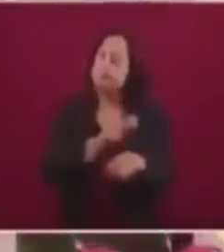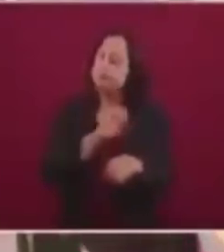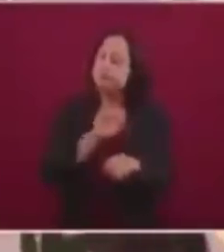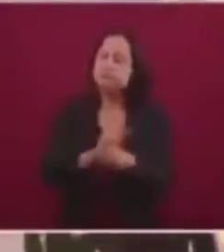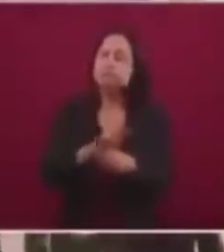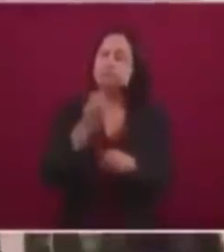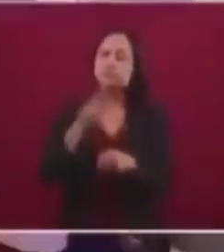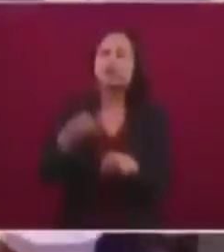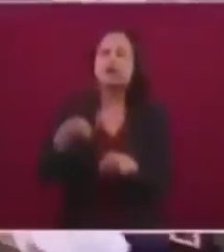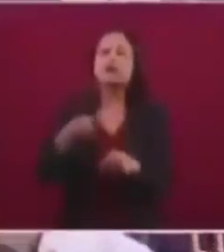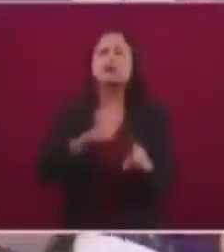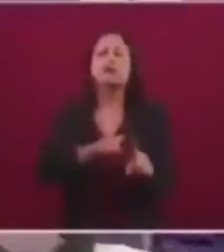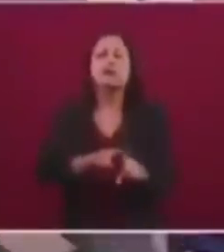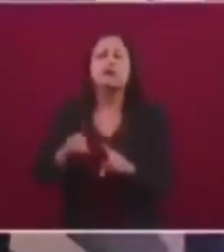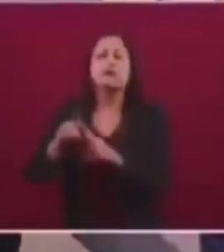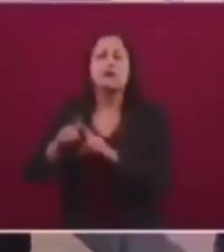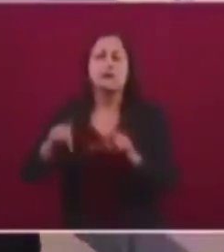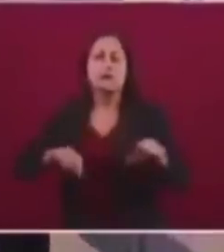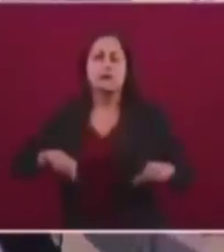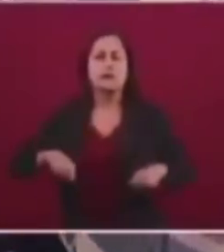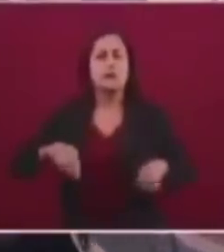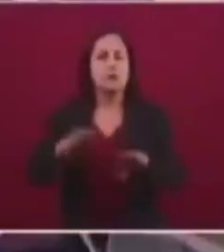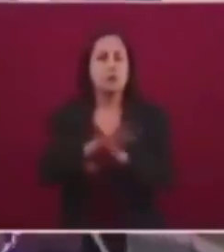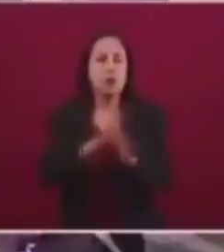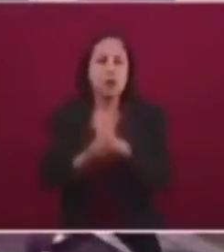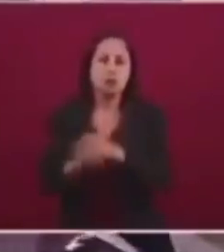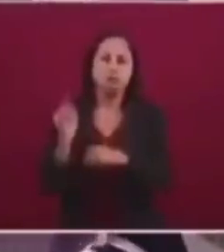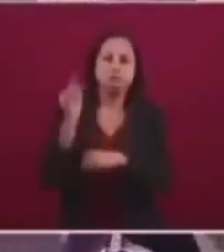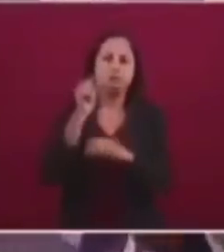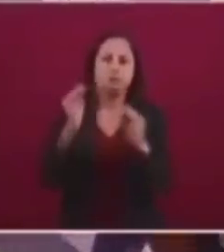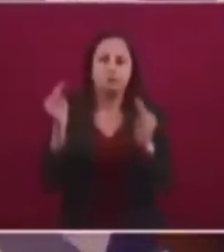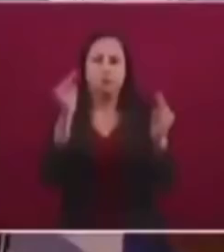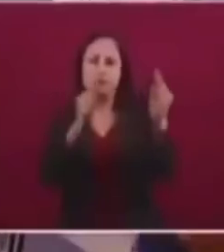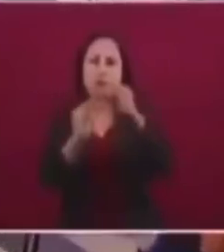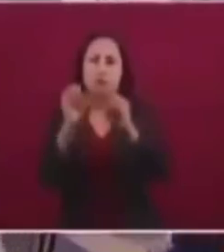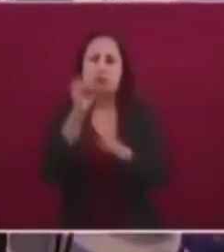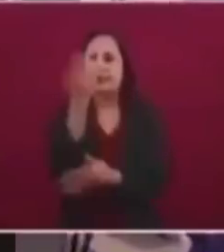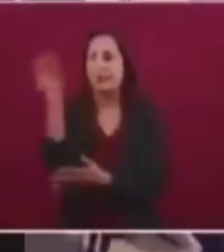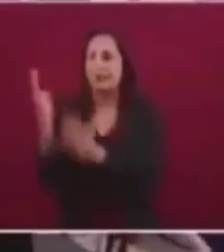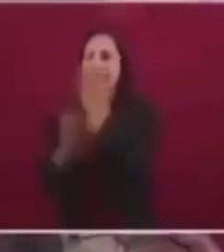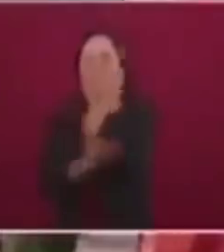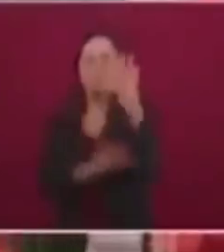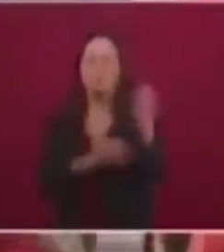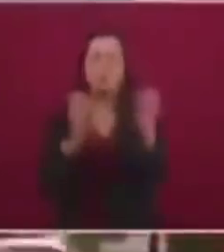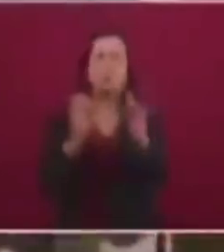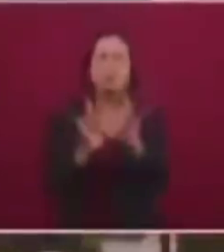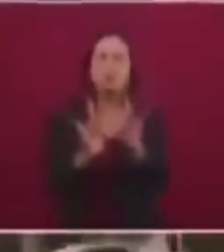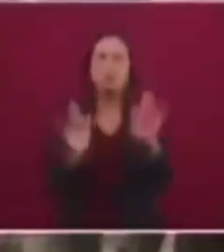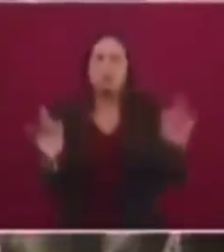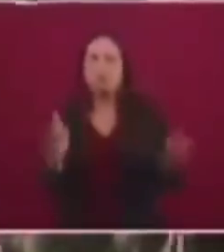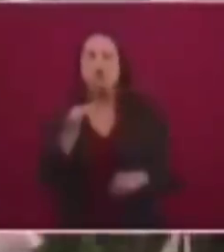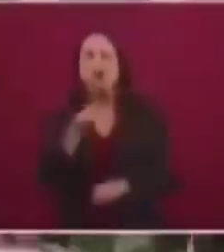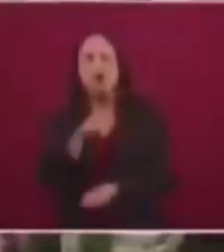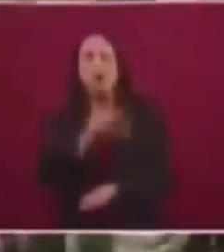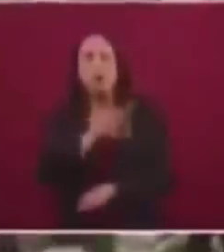Oh, acá no veo yo esa distinción. Valor y fortaleza de